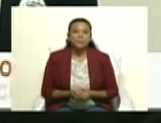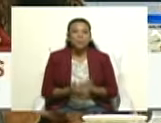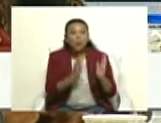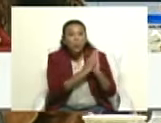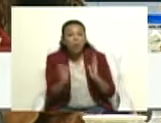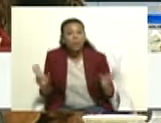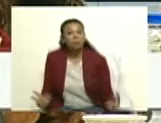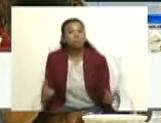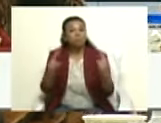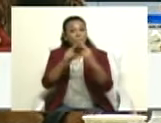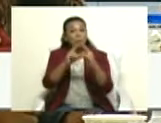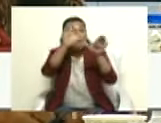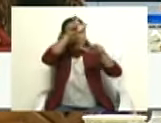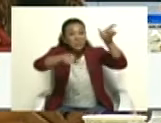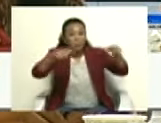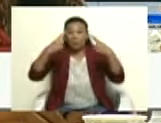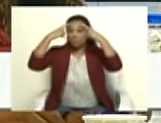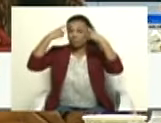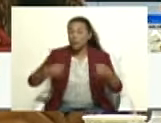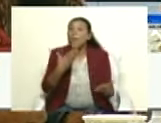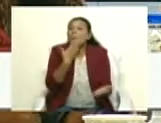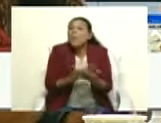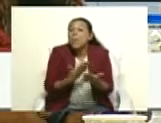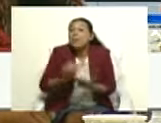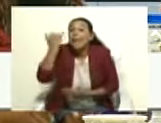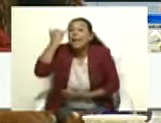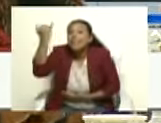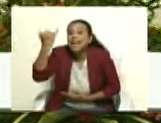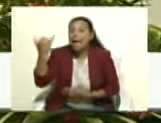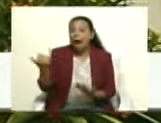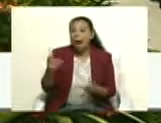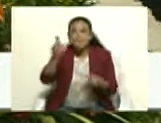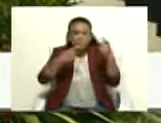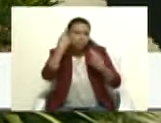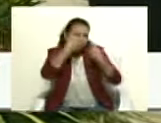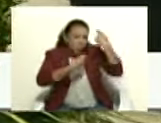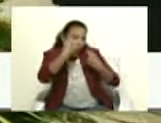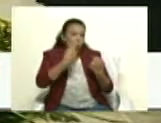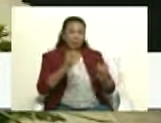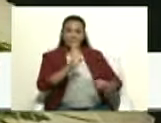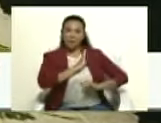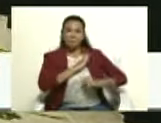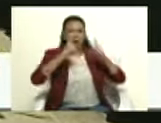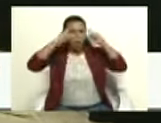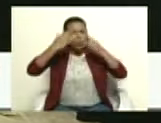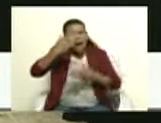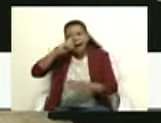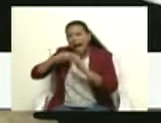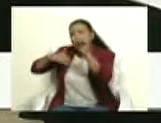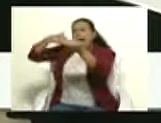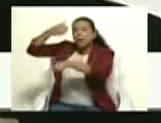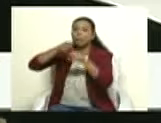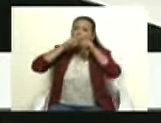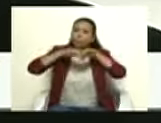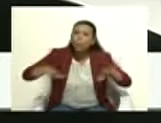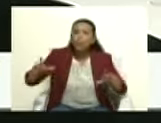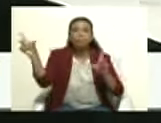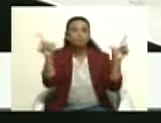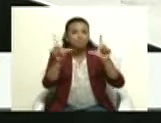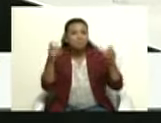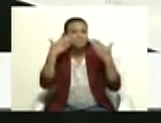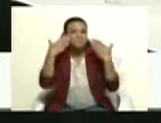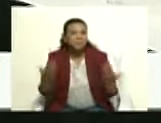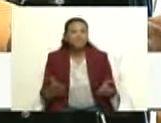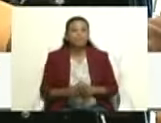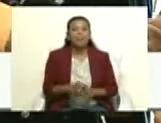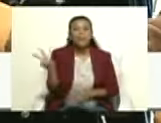Durante el encuentro, los cultores presentaron sus propuestas para que sus expresiones artísticas tengan mayor difusión en los medios de